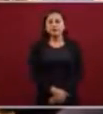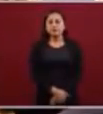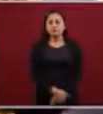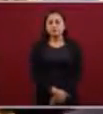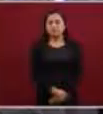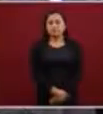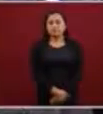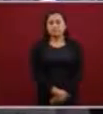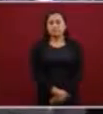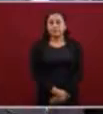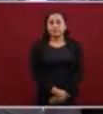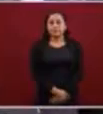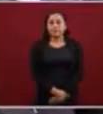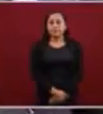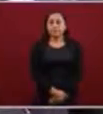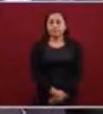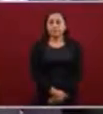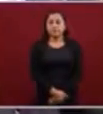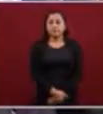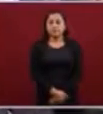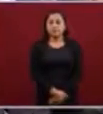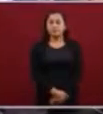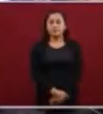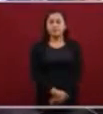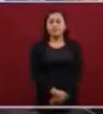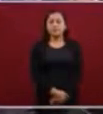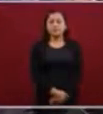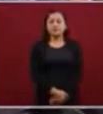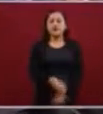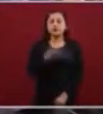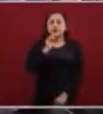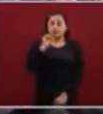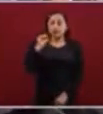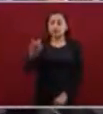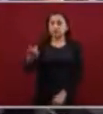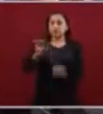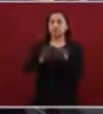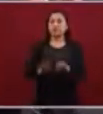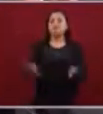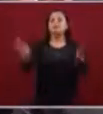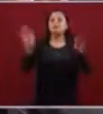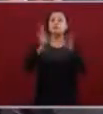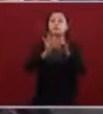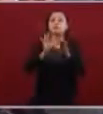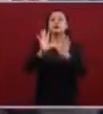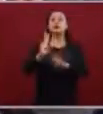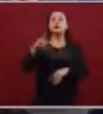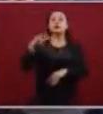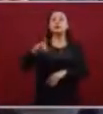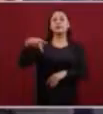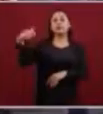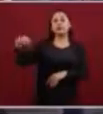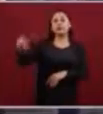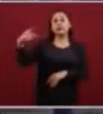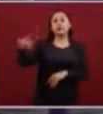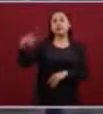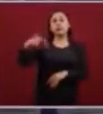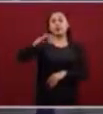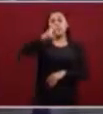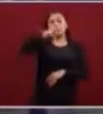Sí, mucho, muy importante. Pero esa es la opinión de la autoridad